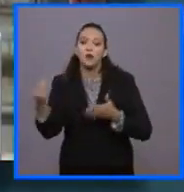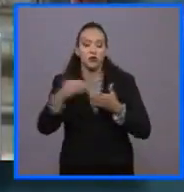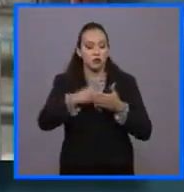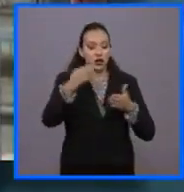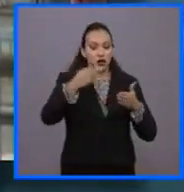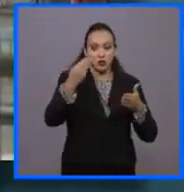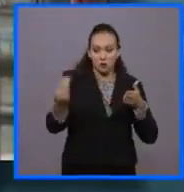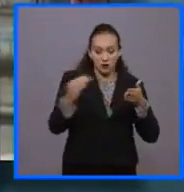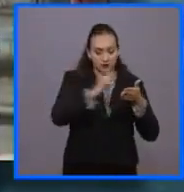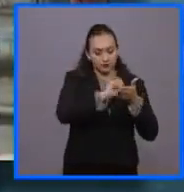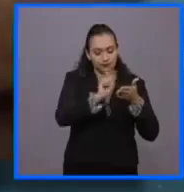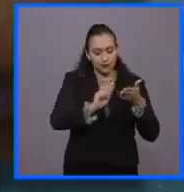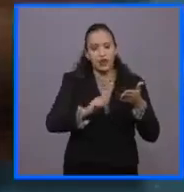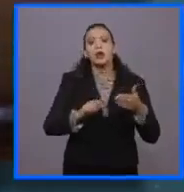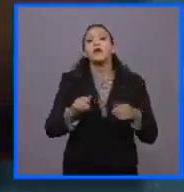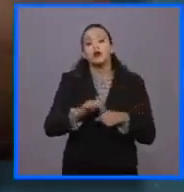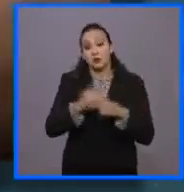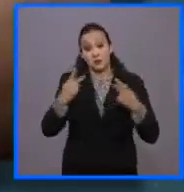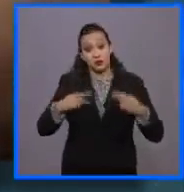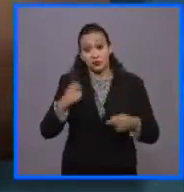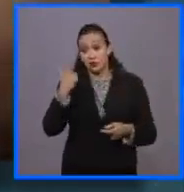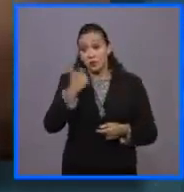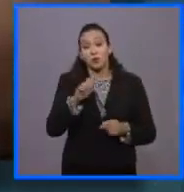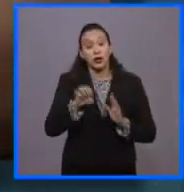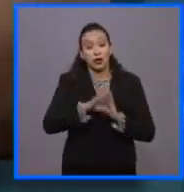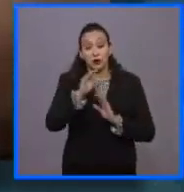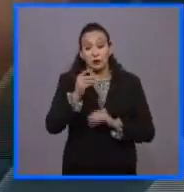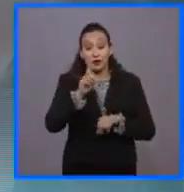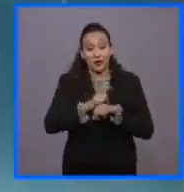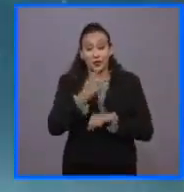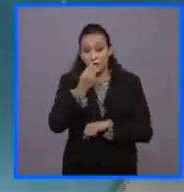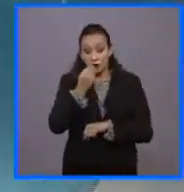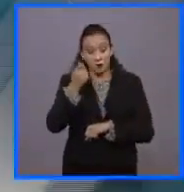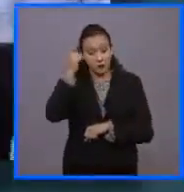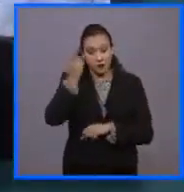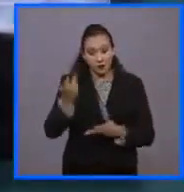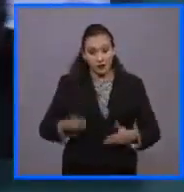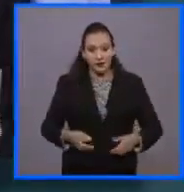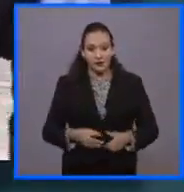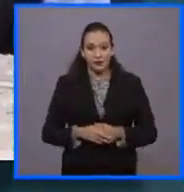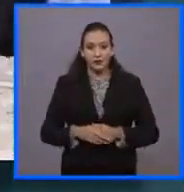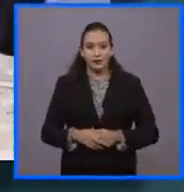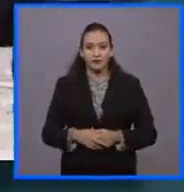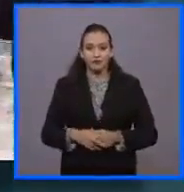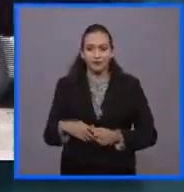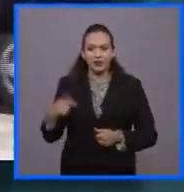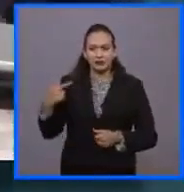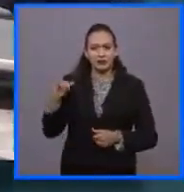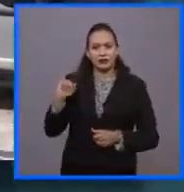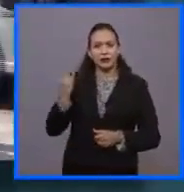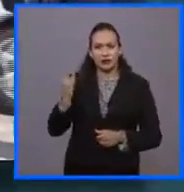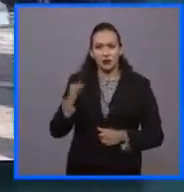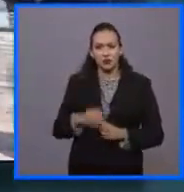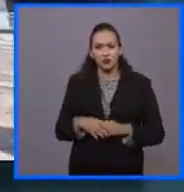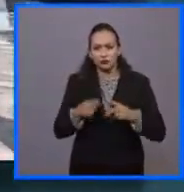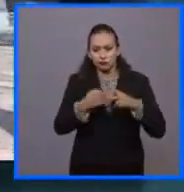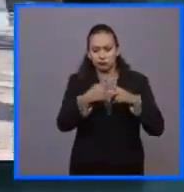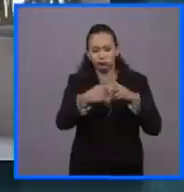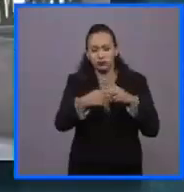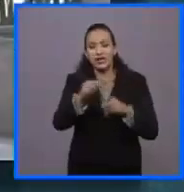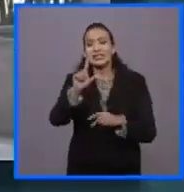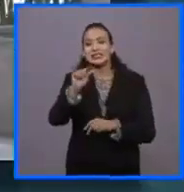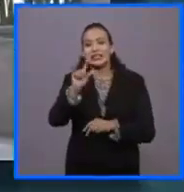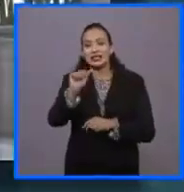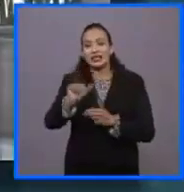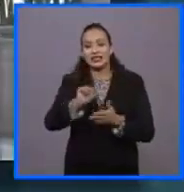pago de la pensión a sus hijas e hijos por más de 90 días. Hasta el 7 de junio se contabilizaron 70